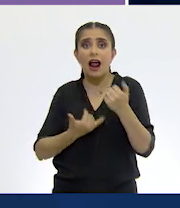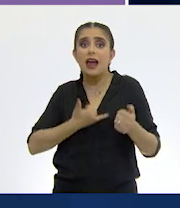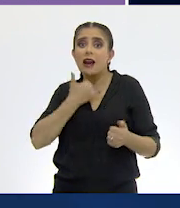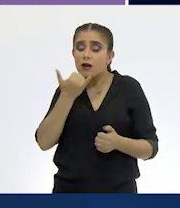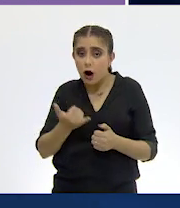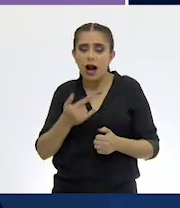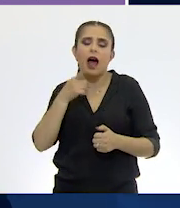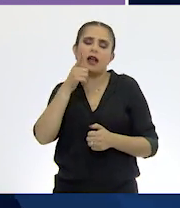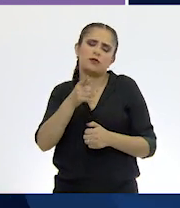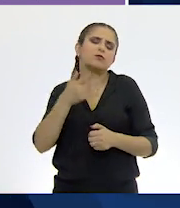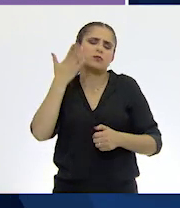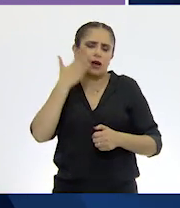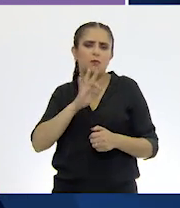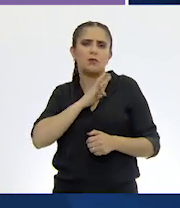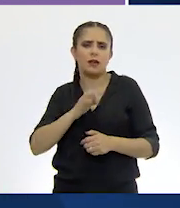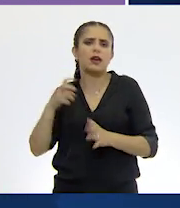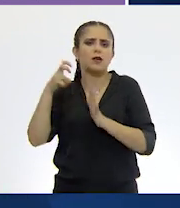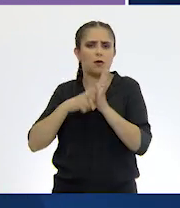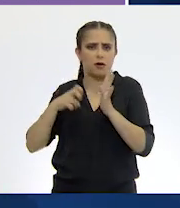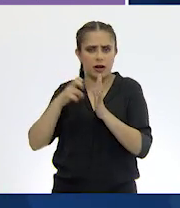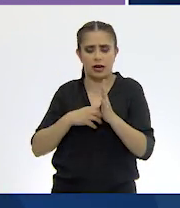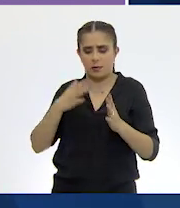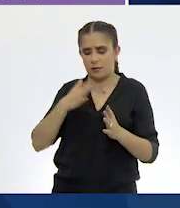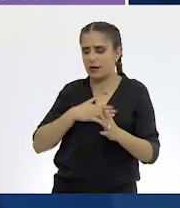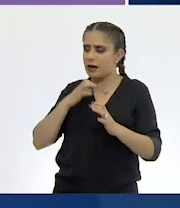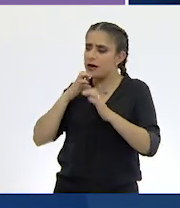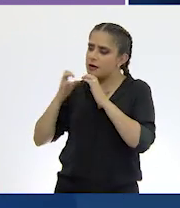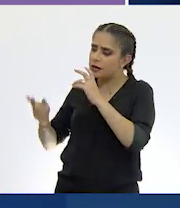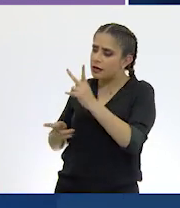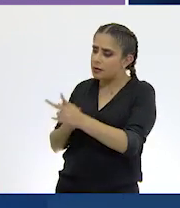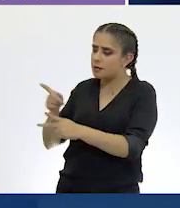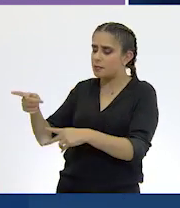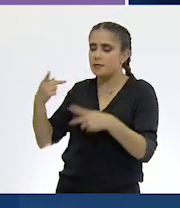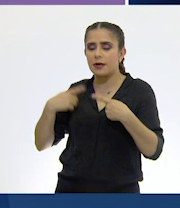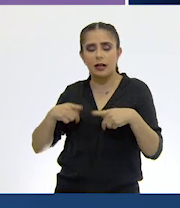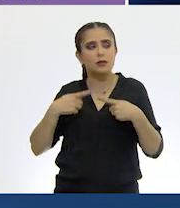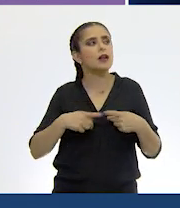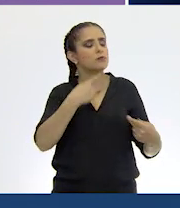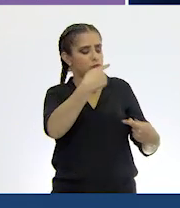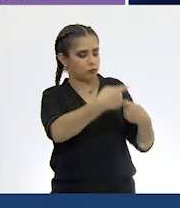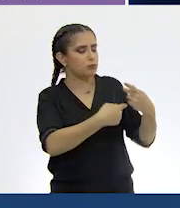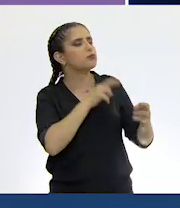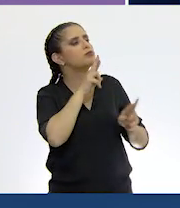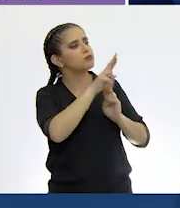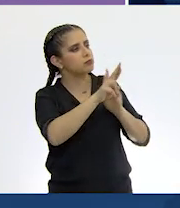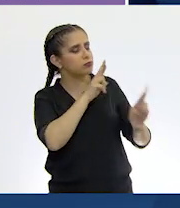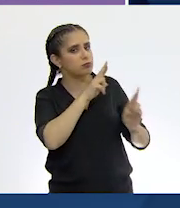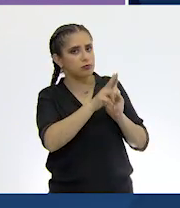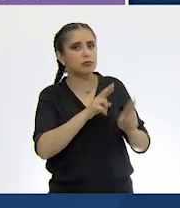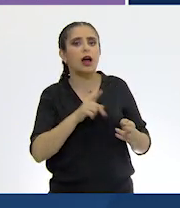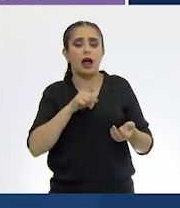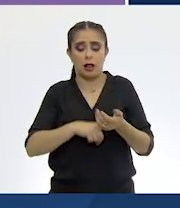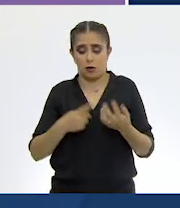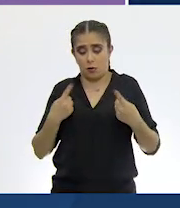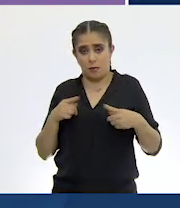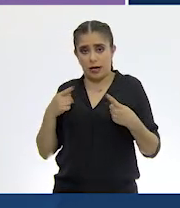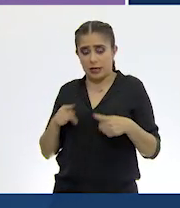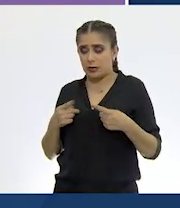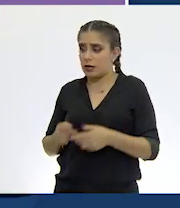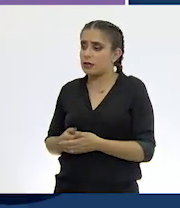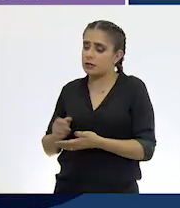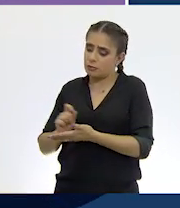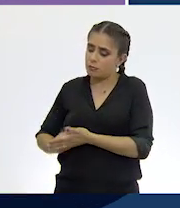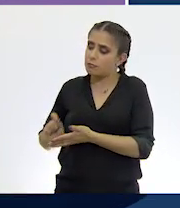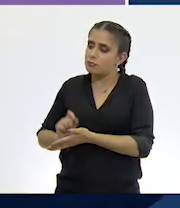siguientes roles: entrevistado, entrevistador, las personas que grabarán, tomarán notas y el